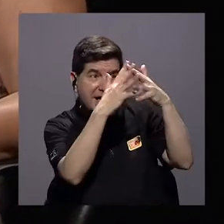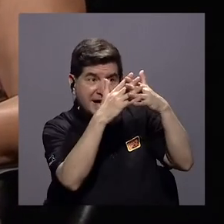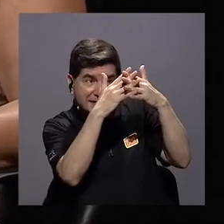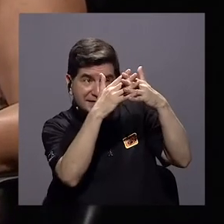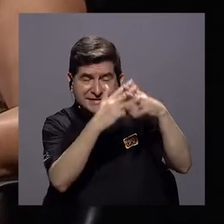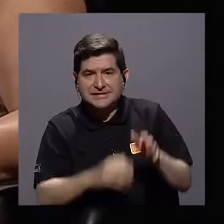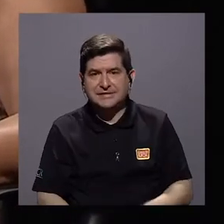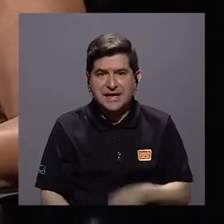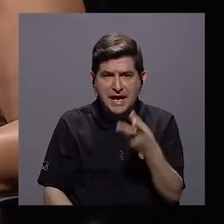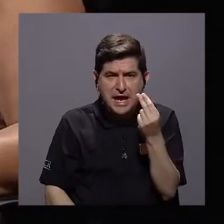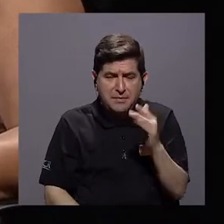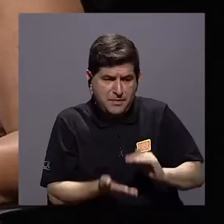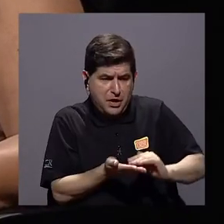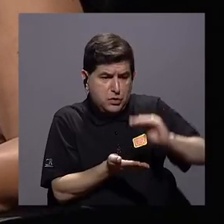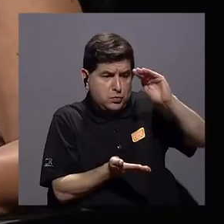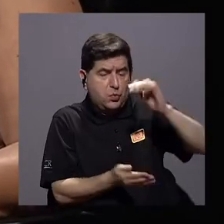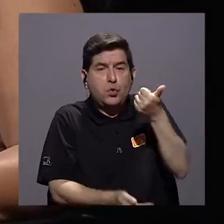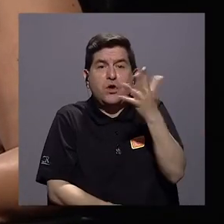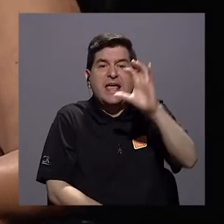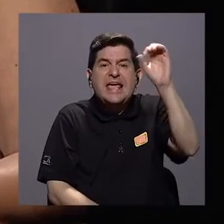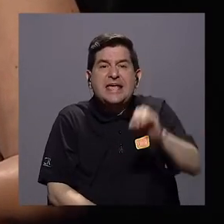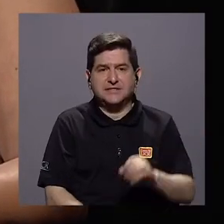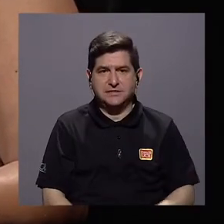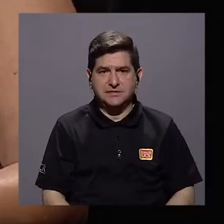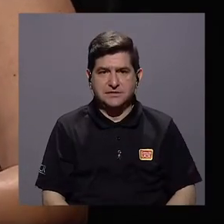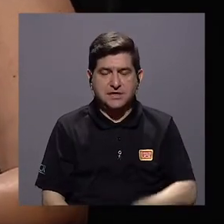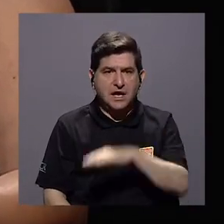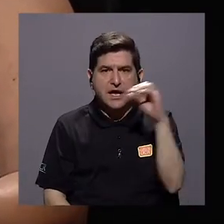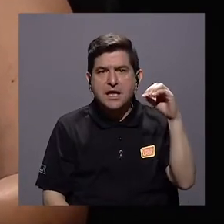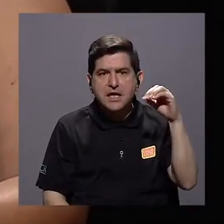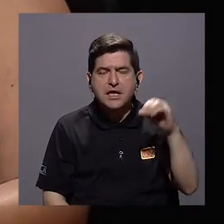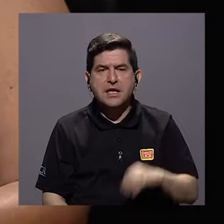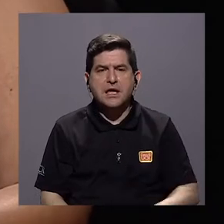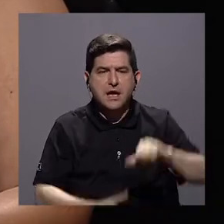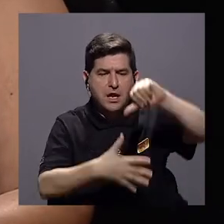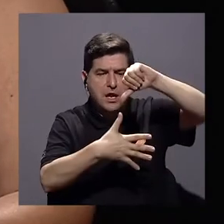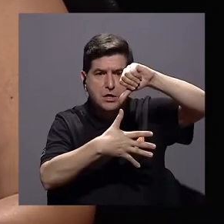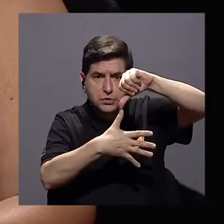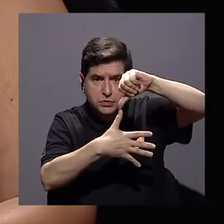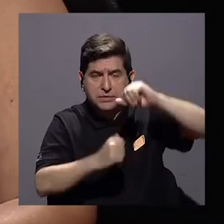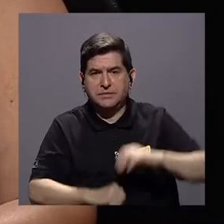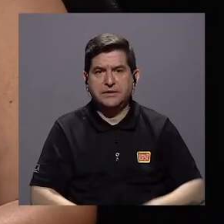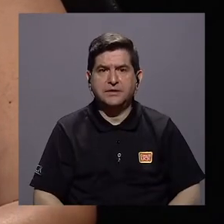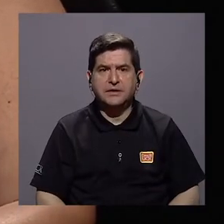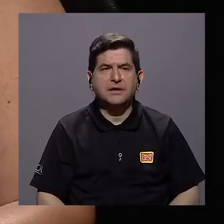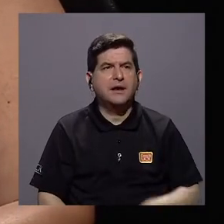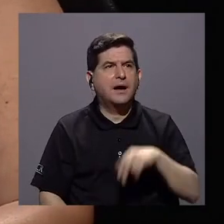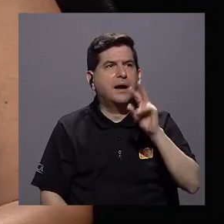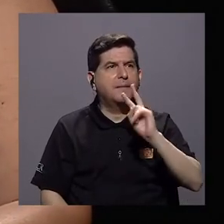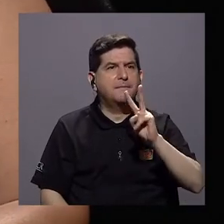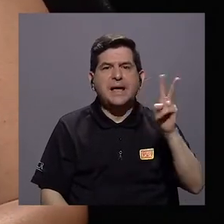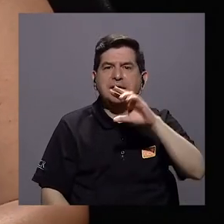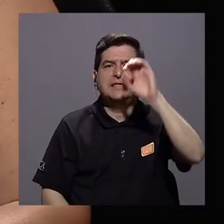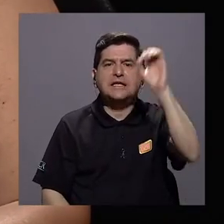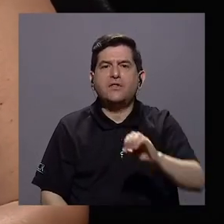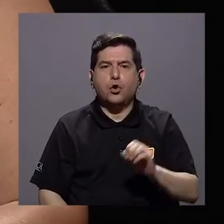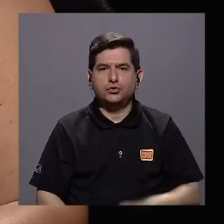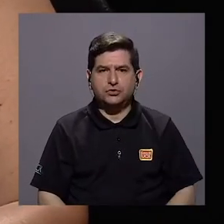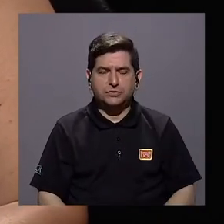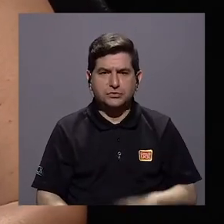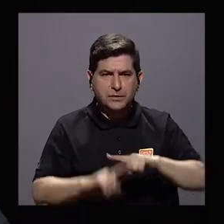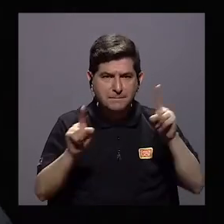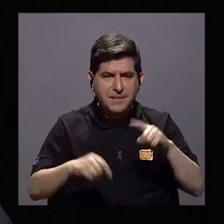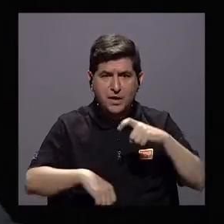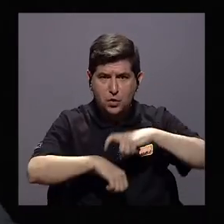de Estados Unidos el precio ha subido en un 15% y a nivel de Sudamérica en un